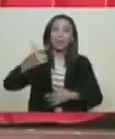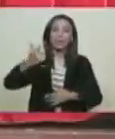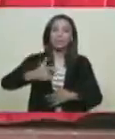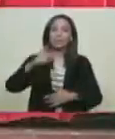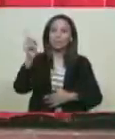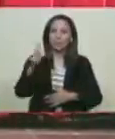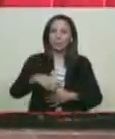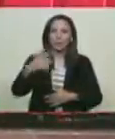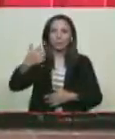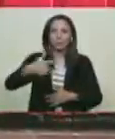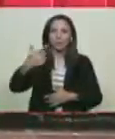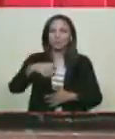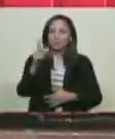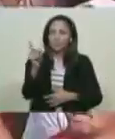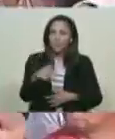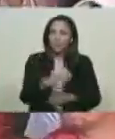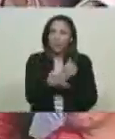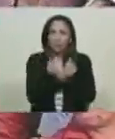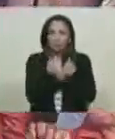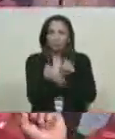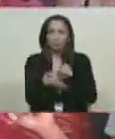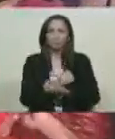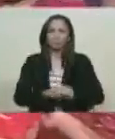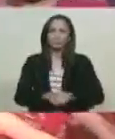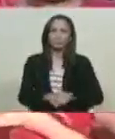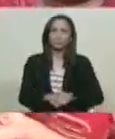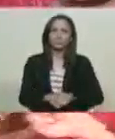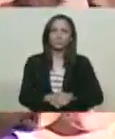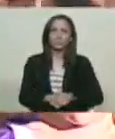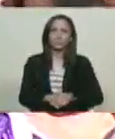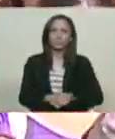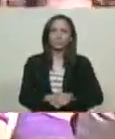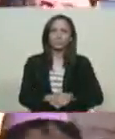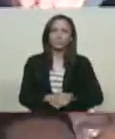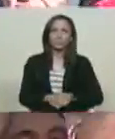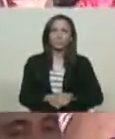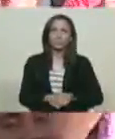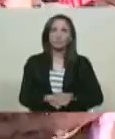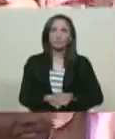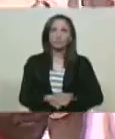país, mi abrazo de cariño y compromiso.